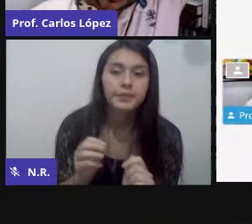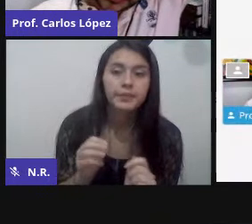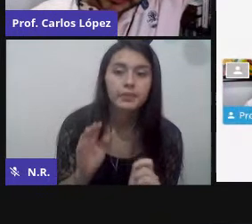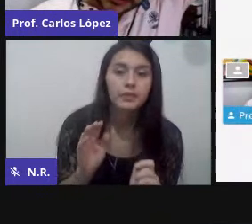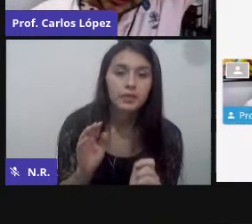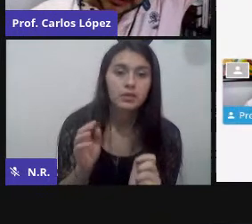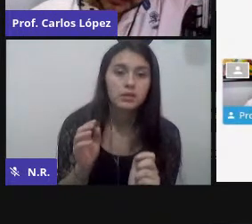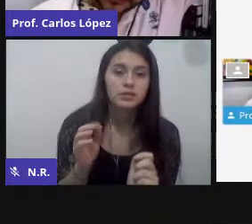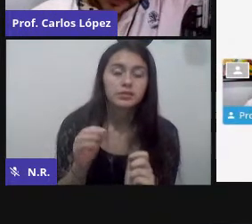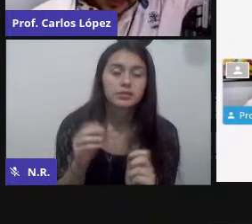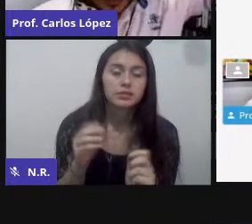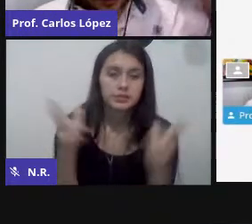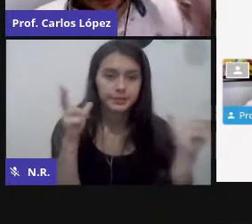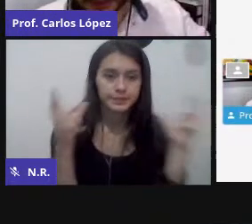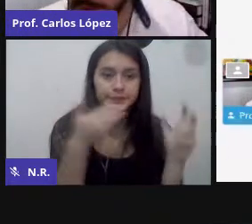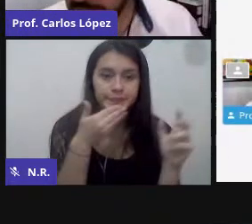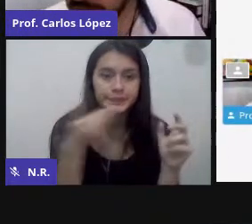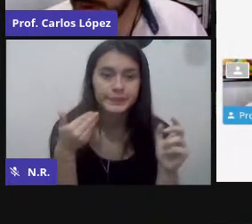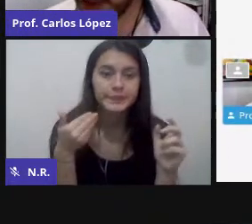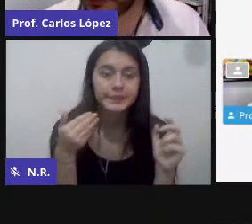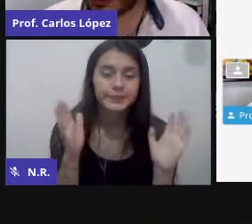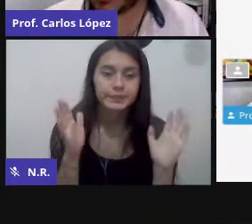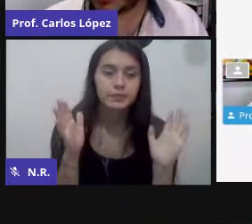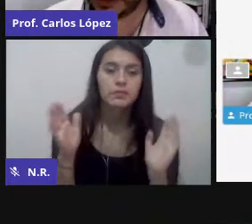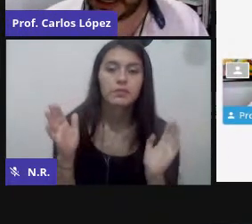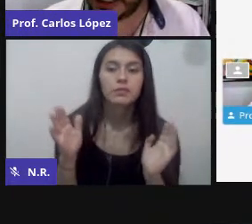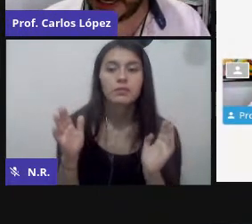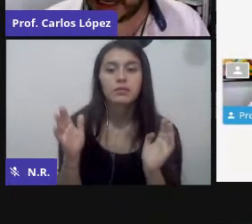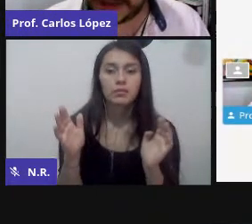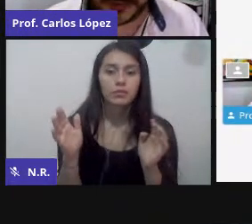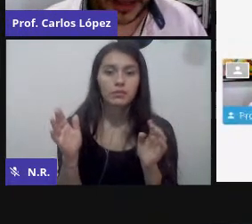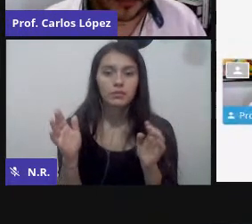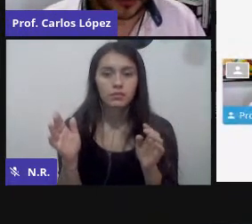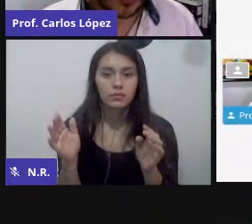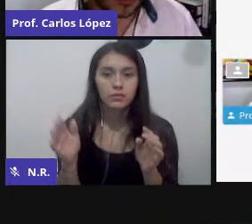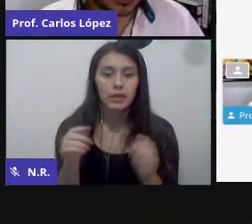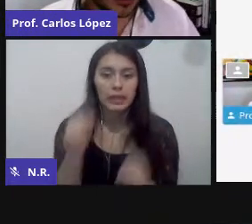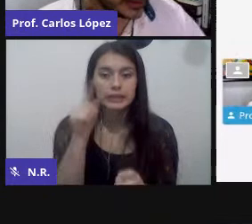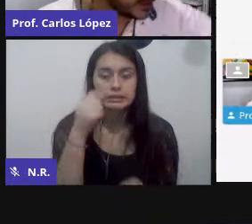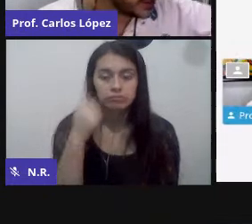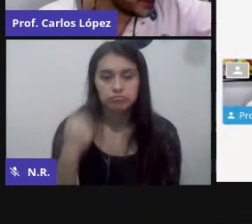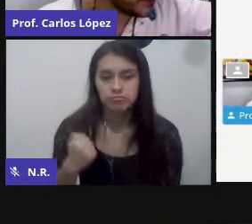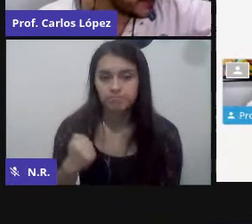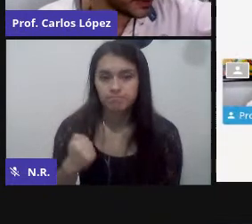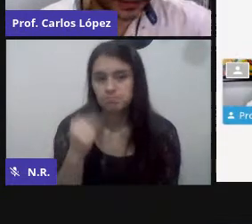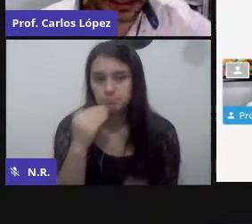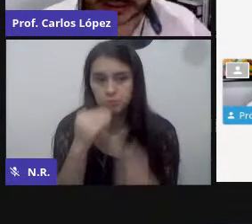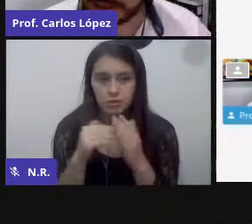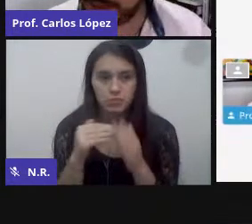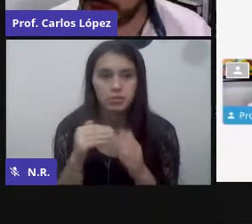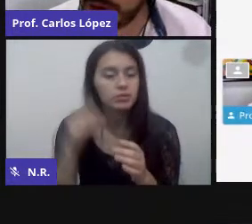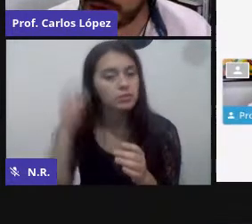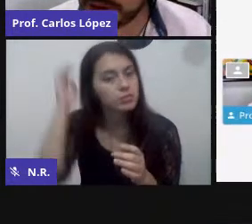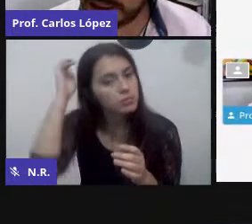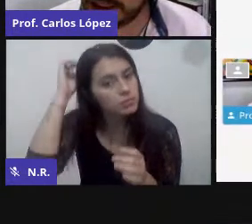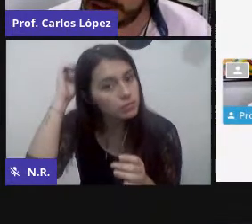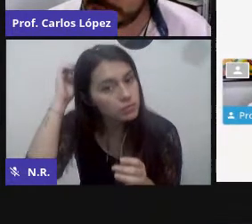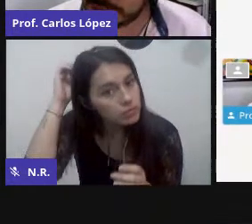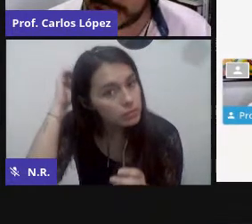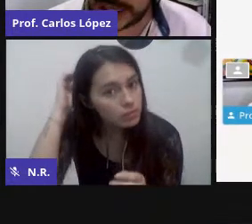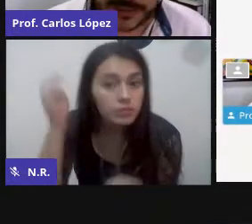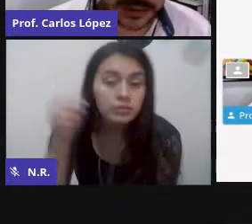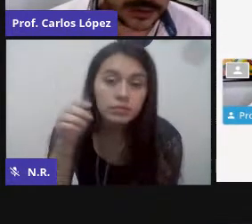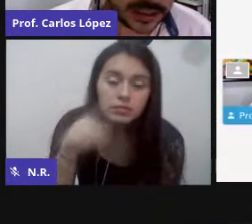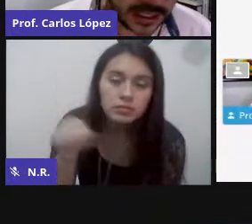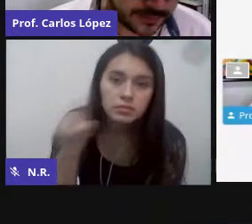perdón. Mejor. Mejor, mucho mejor, listo. Entonces aquí, por ejemplo, vamos a aprender rápidamente en este tiempo, ¿sí?